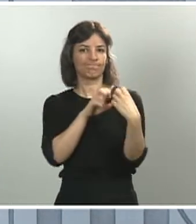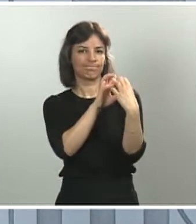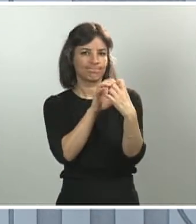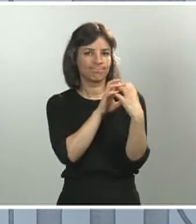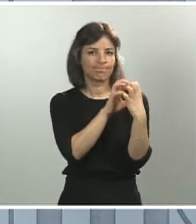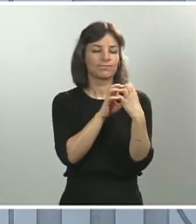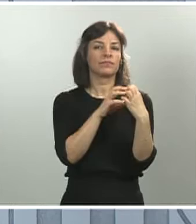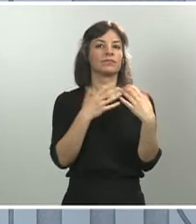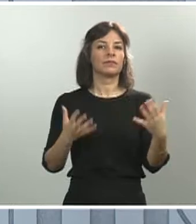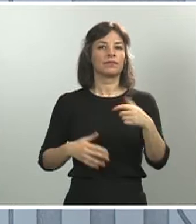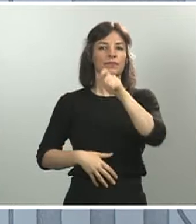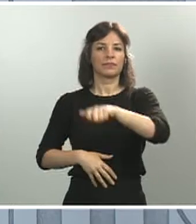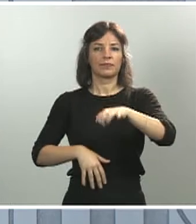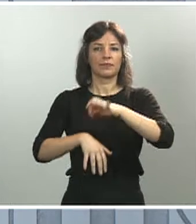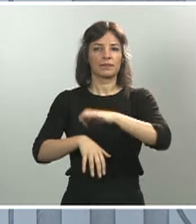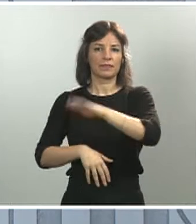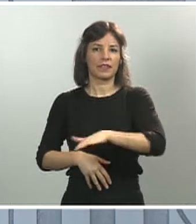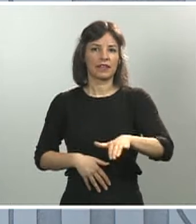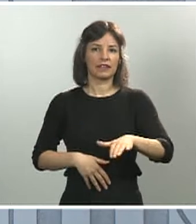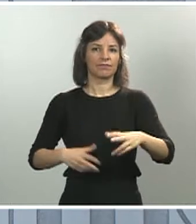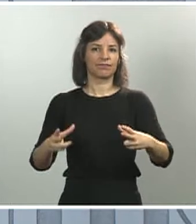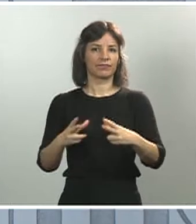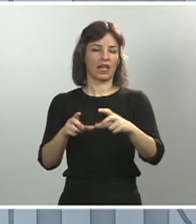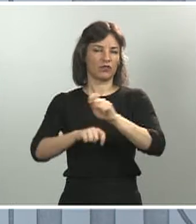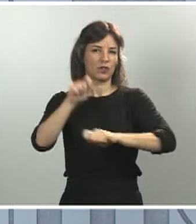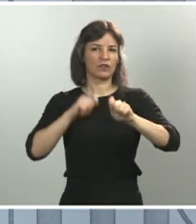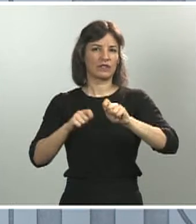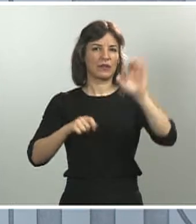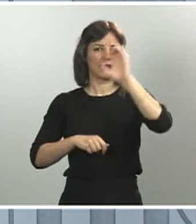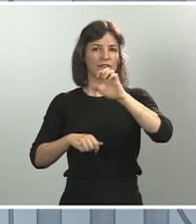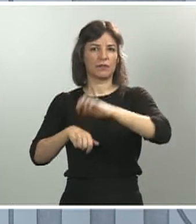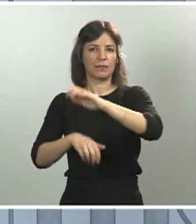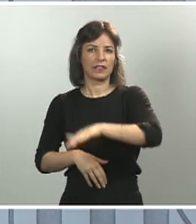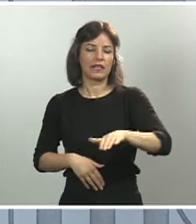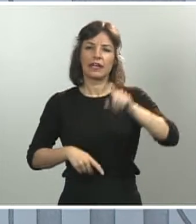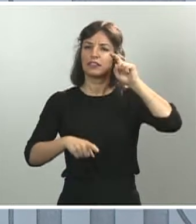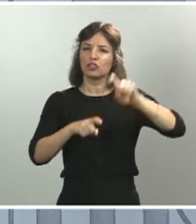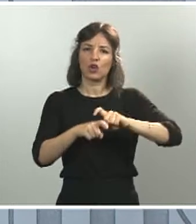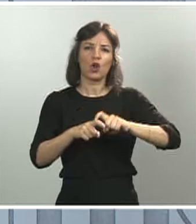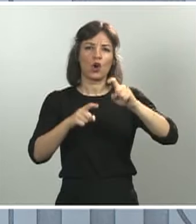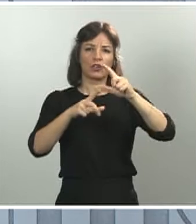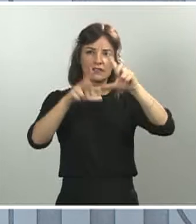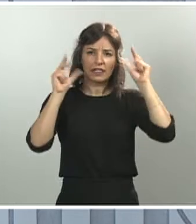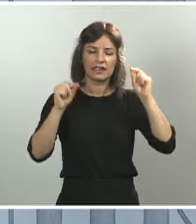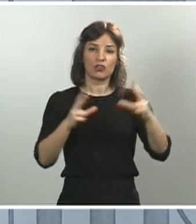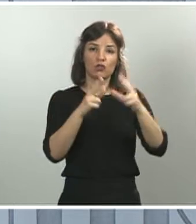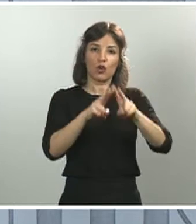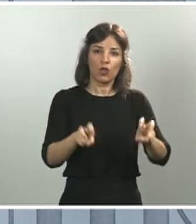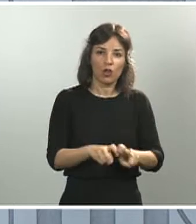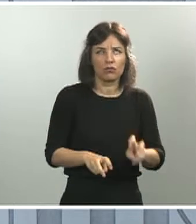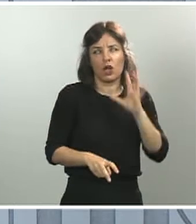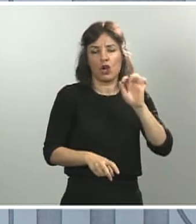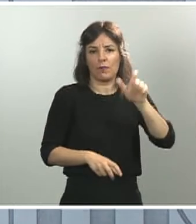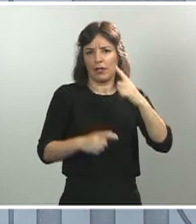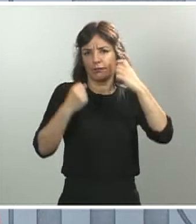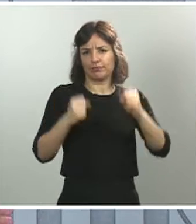de pediatras, de sociedades científicas de pediatría, de psicólogos, de psiquiatras, de sociólogos, evidentemente también de epidemiólogos, y